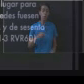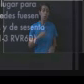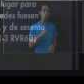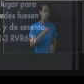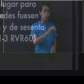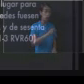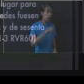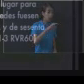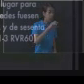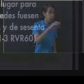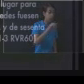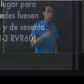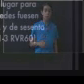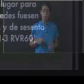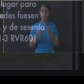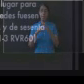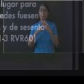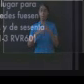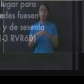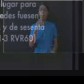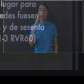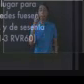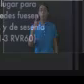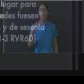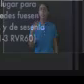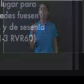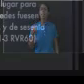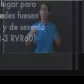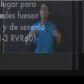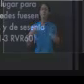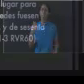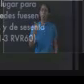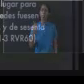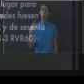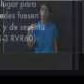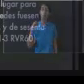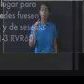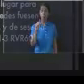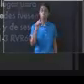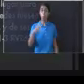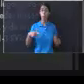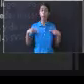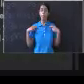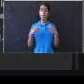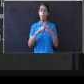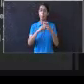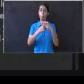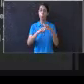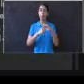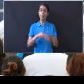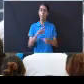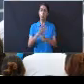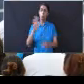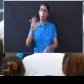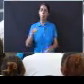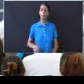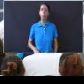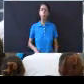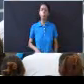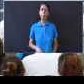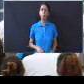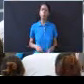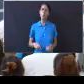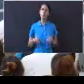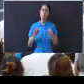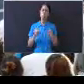empezar a ver ahí qué hay bueno para tu vida. Y empezar a cumplirlo. Es posible que hoy hayan